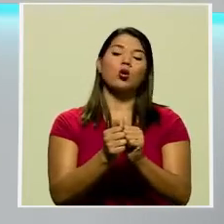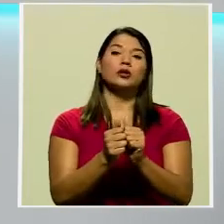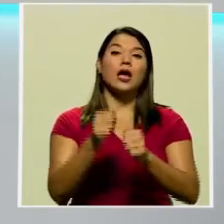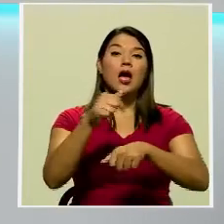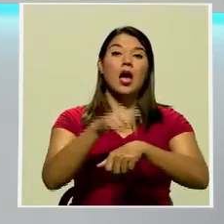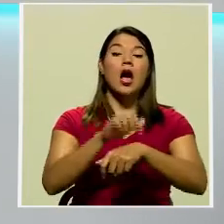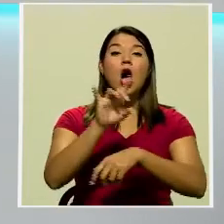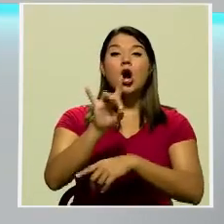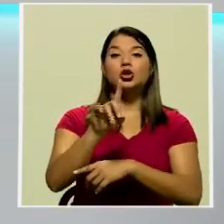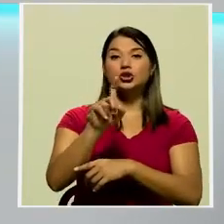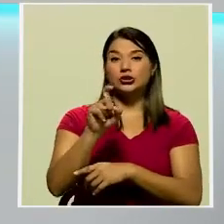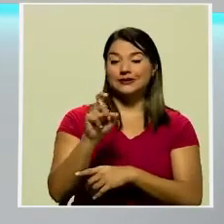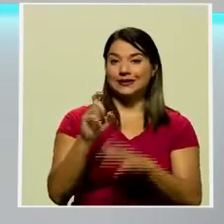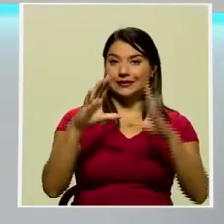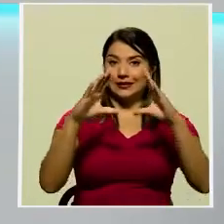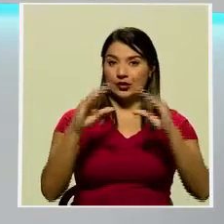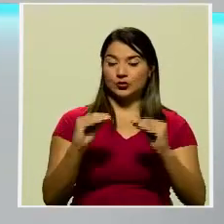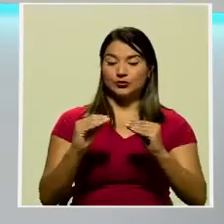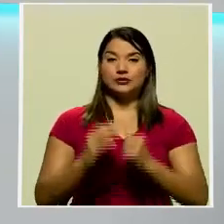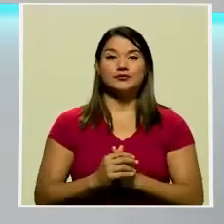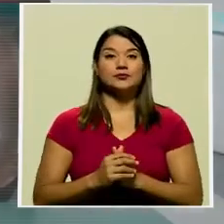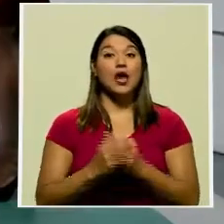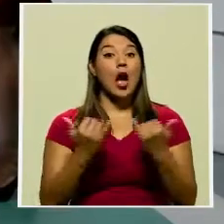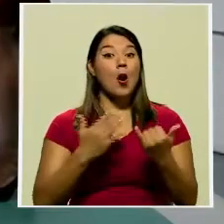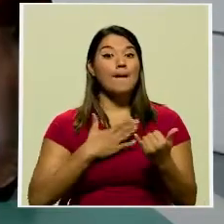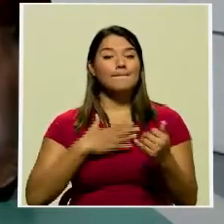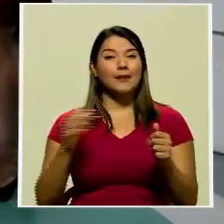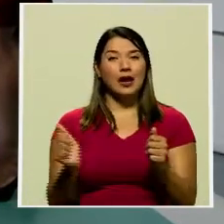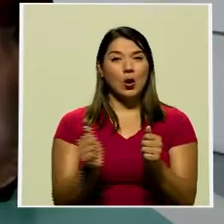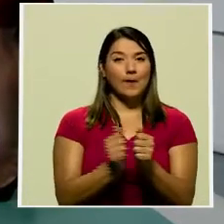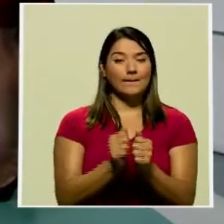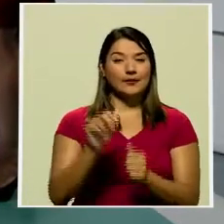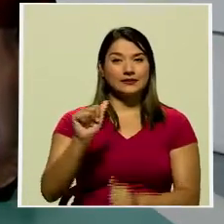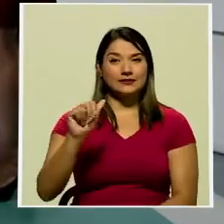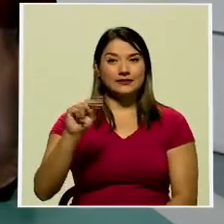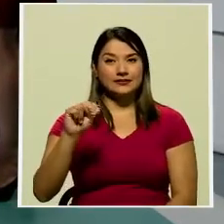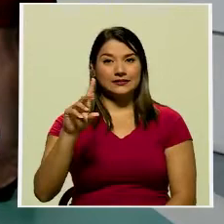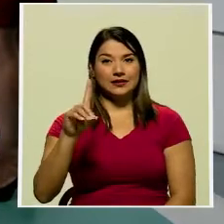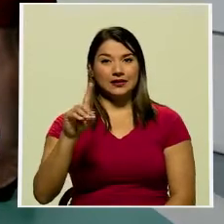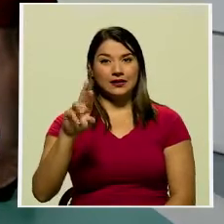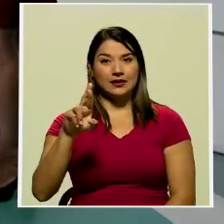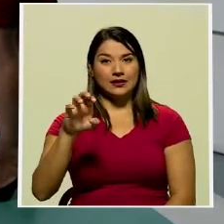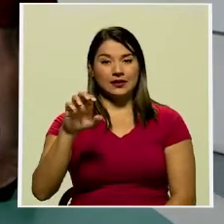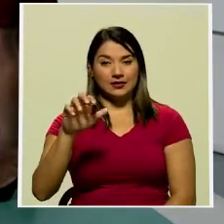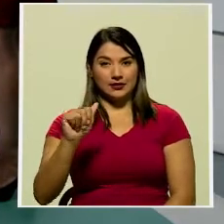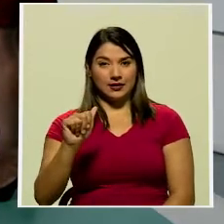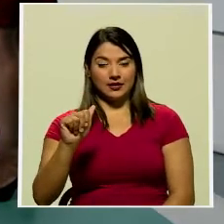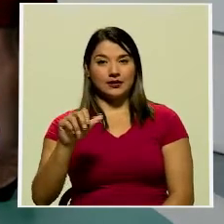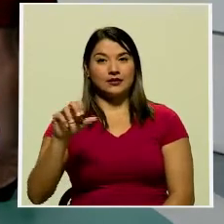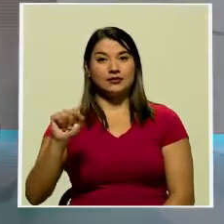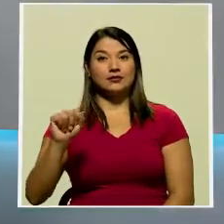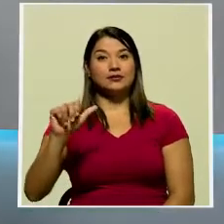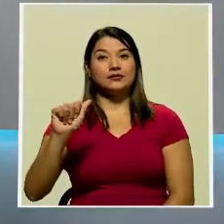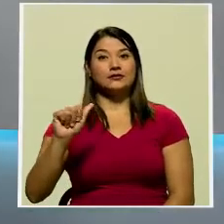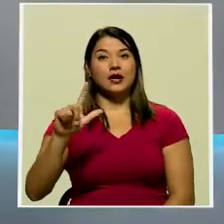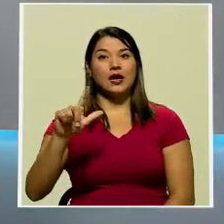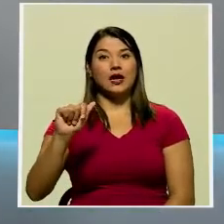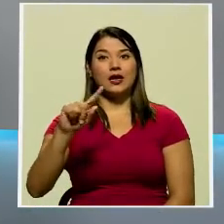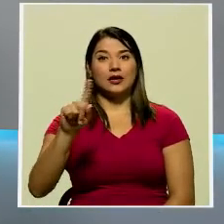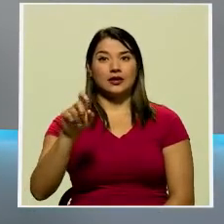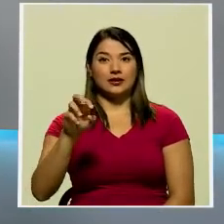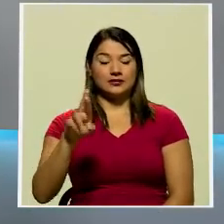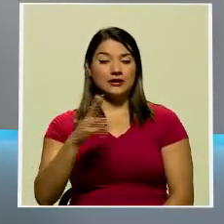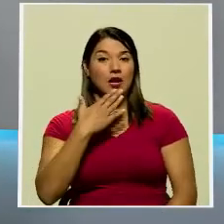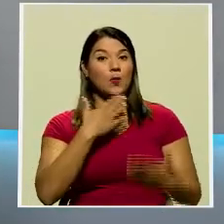las 8:30 de la noche. Me acompaña Andrea Salazar. Buenas noches, Andrea. ¿Qué tal? ¿Cómo está, don Ernesto? Muy